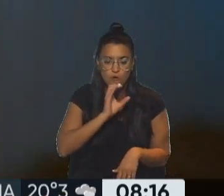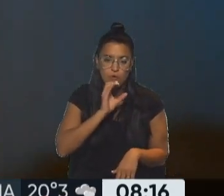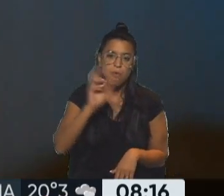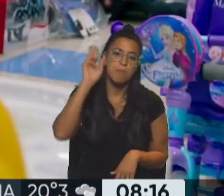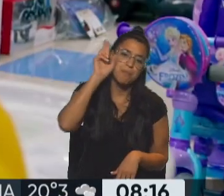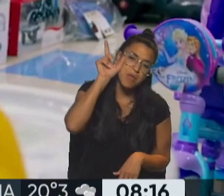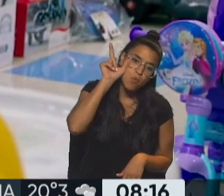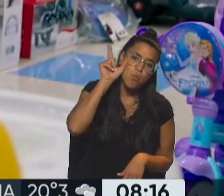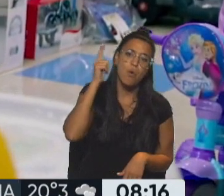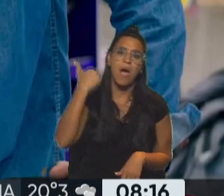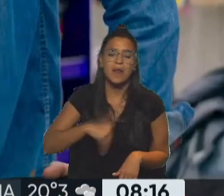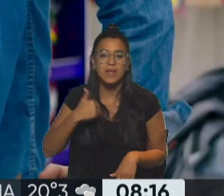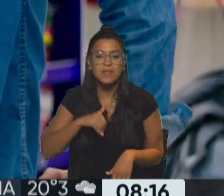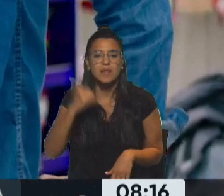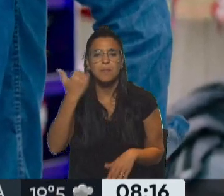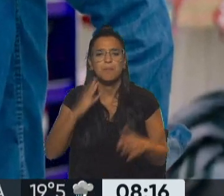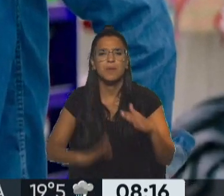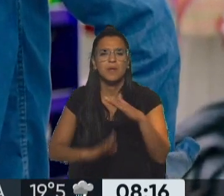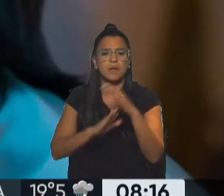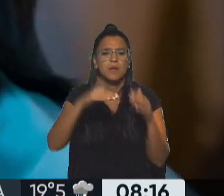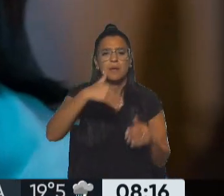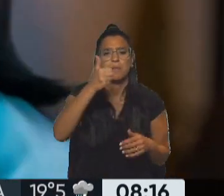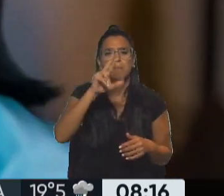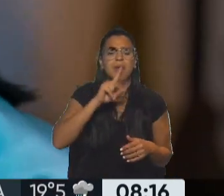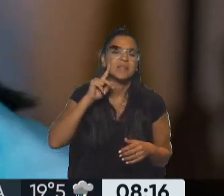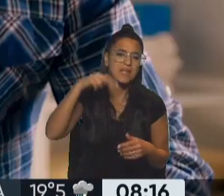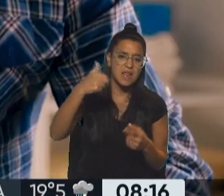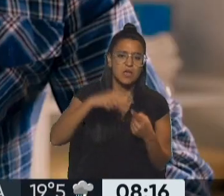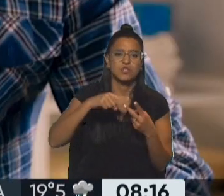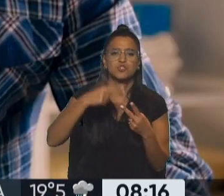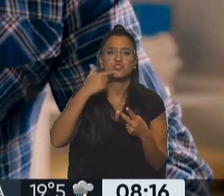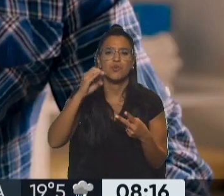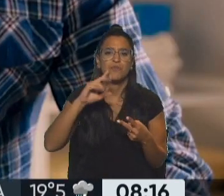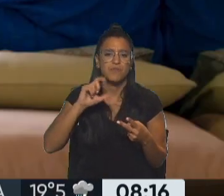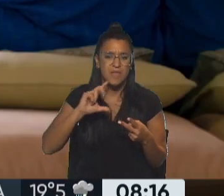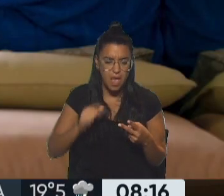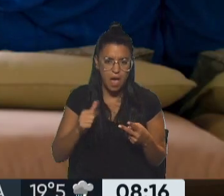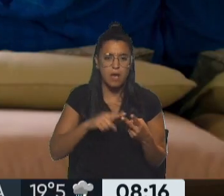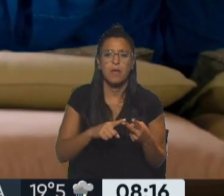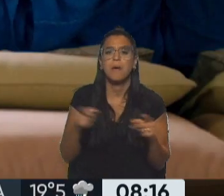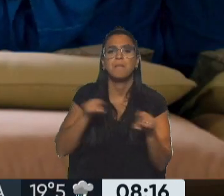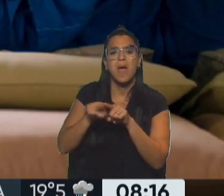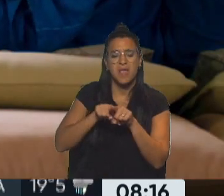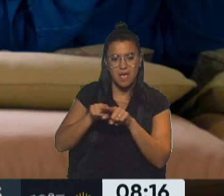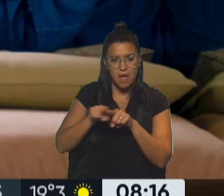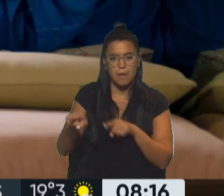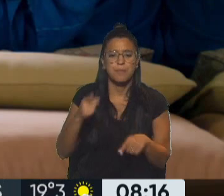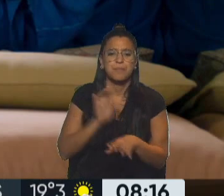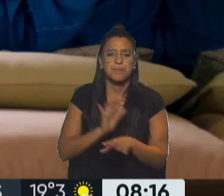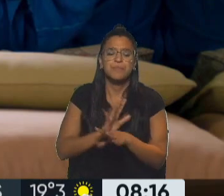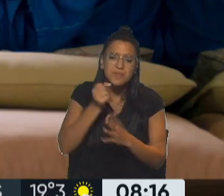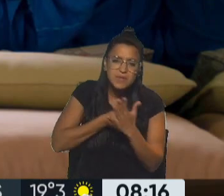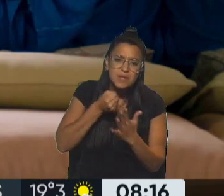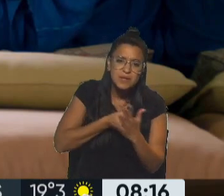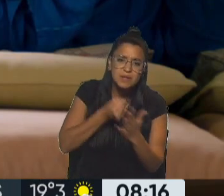y Argentina, que tiene como protagonistas a Martina y Sofía. Ellas son parejas, son jóvenes peruanas de Lima y llevan un par de intentos